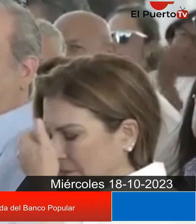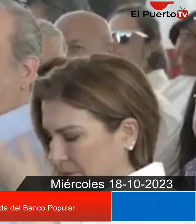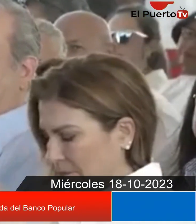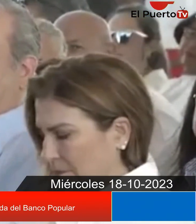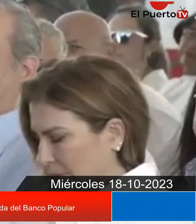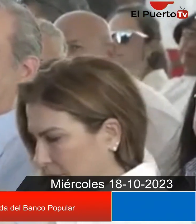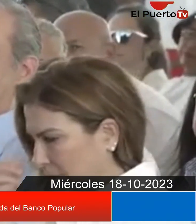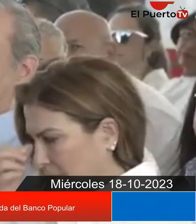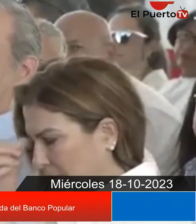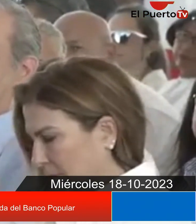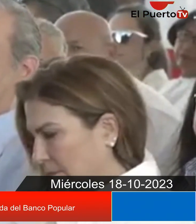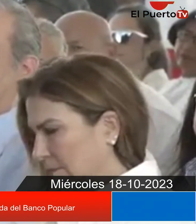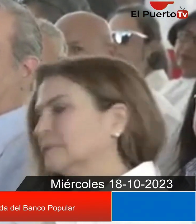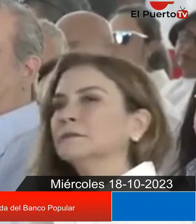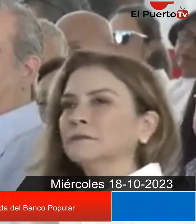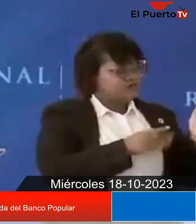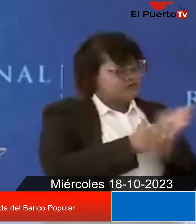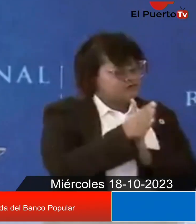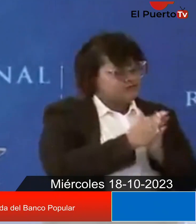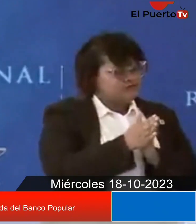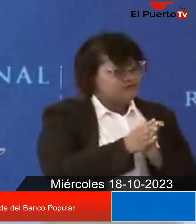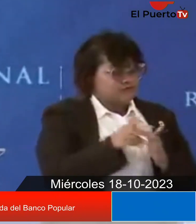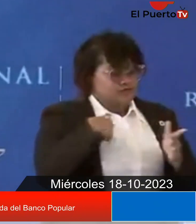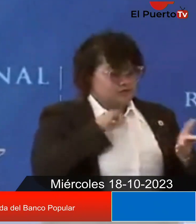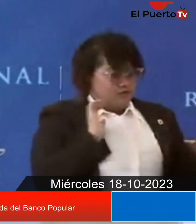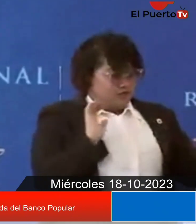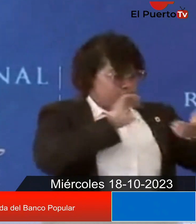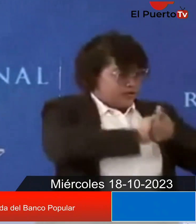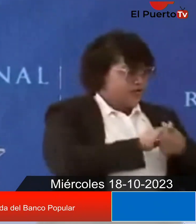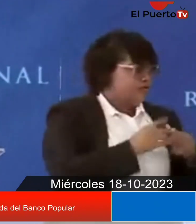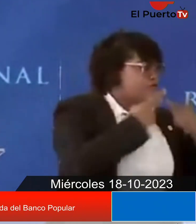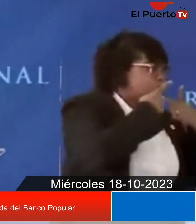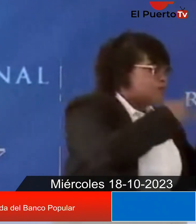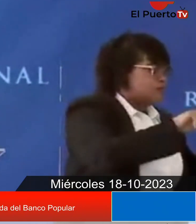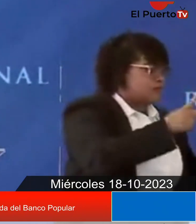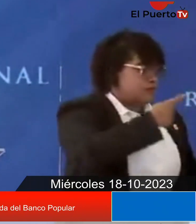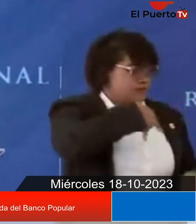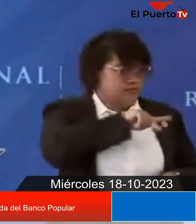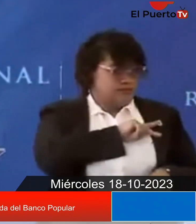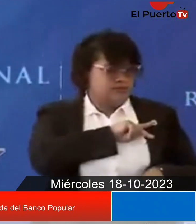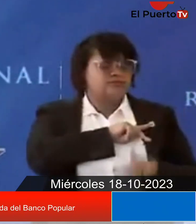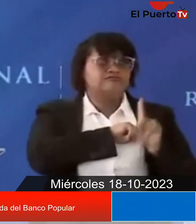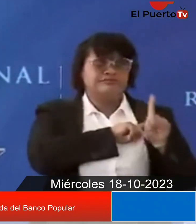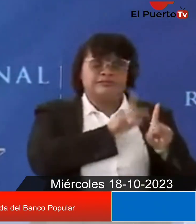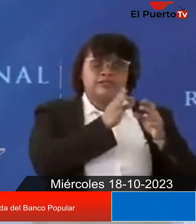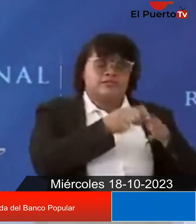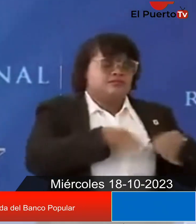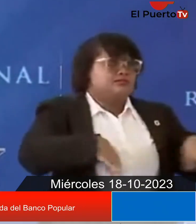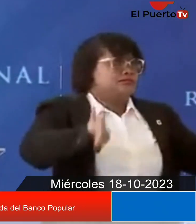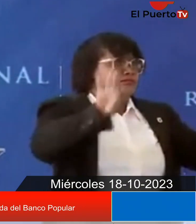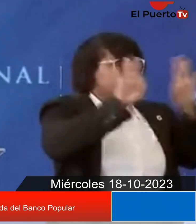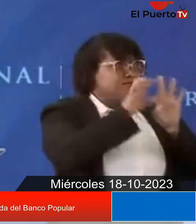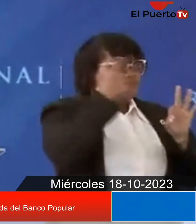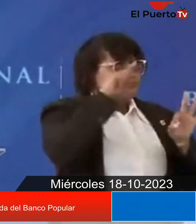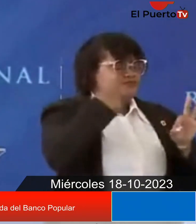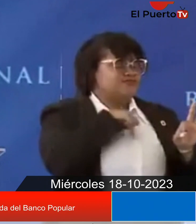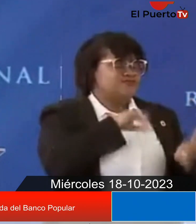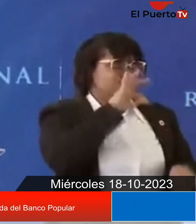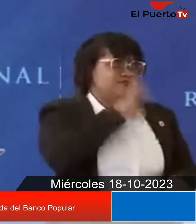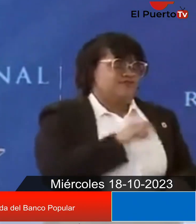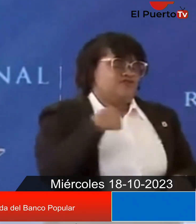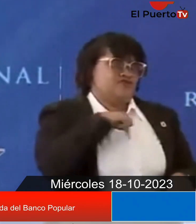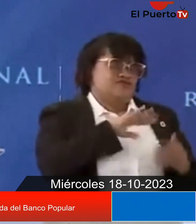Estimamos su convicción de que las alianzas público-privadas son de vital importancia para el bienestar